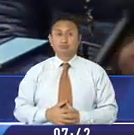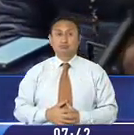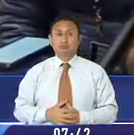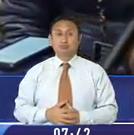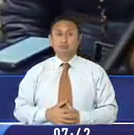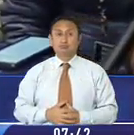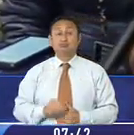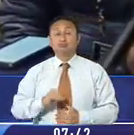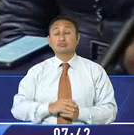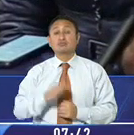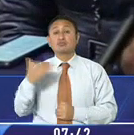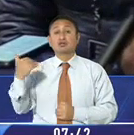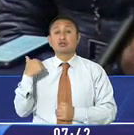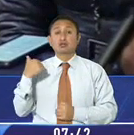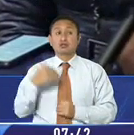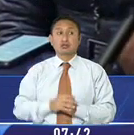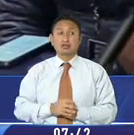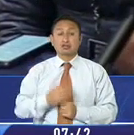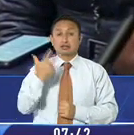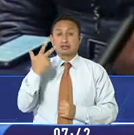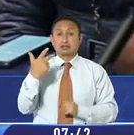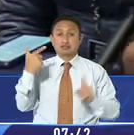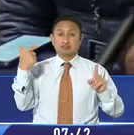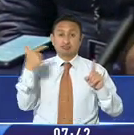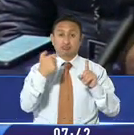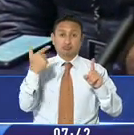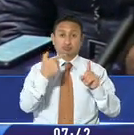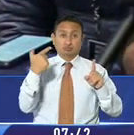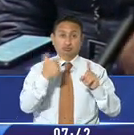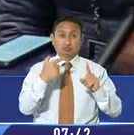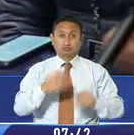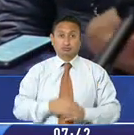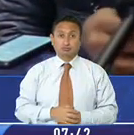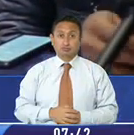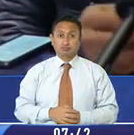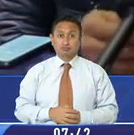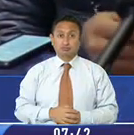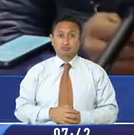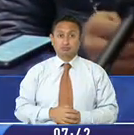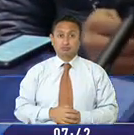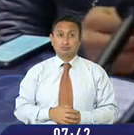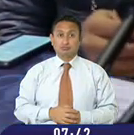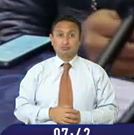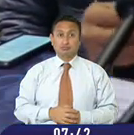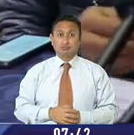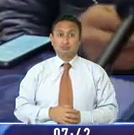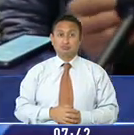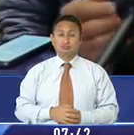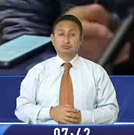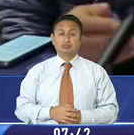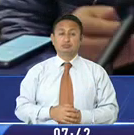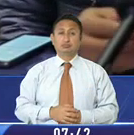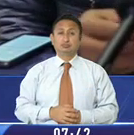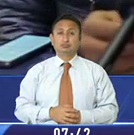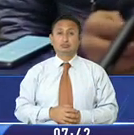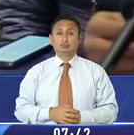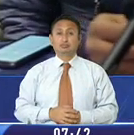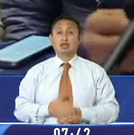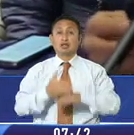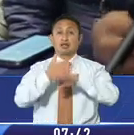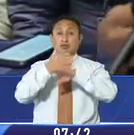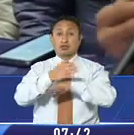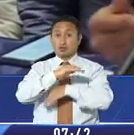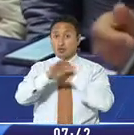orificios de armas de fuego, aparentemente por arma de fuego, y que esto se va descartando con todos los elementos